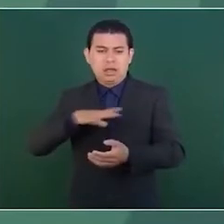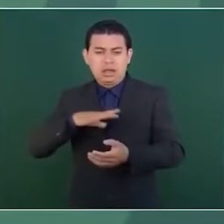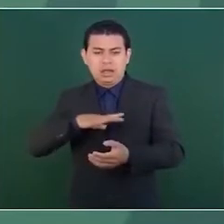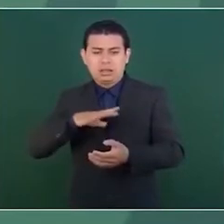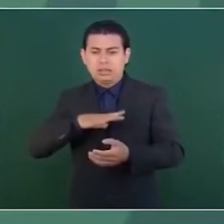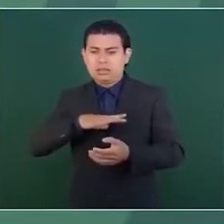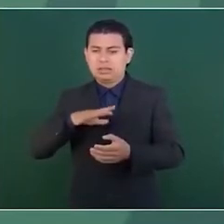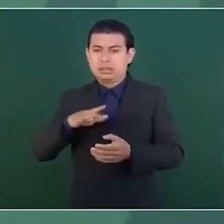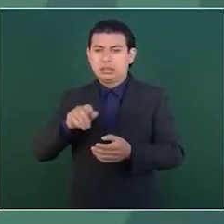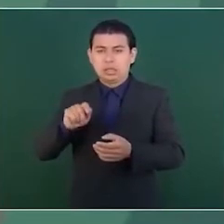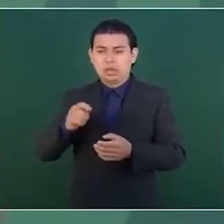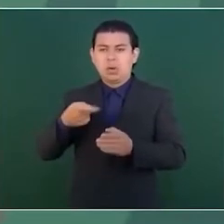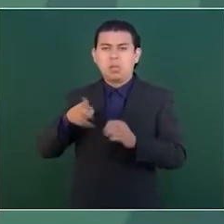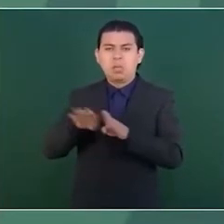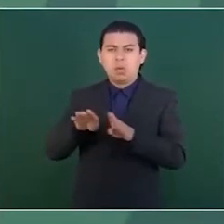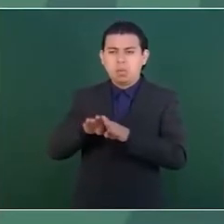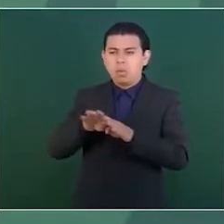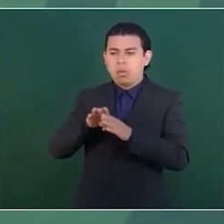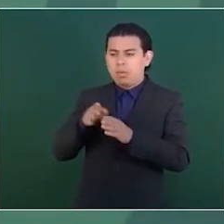vendiendo plantas.